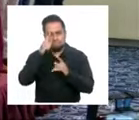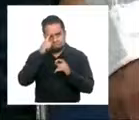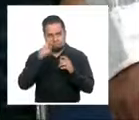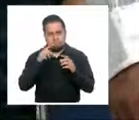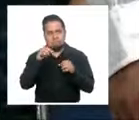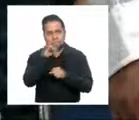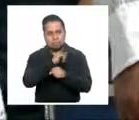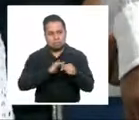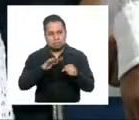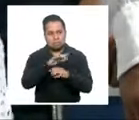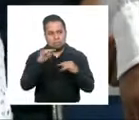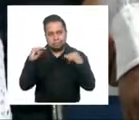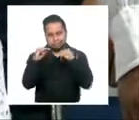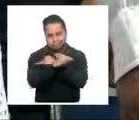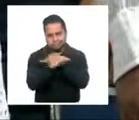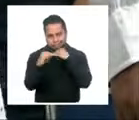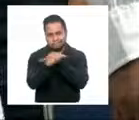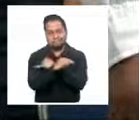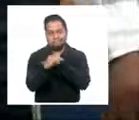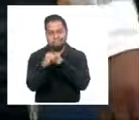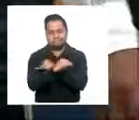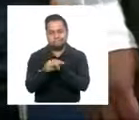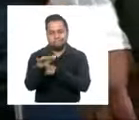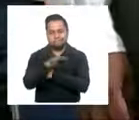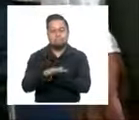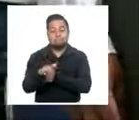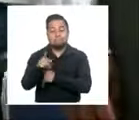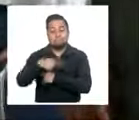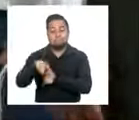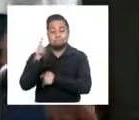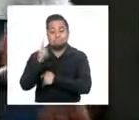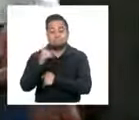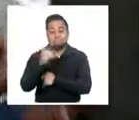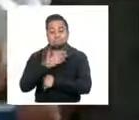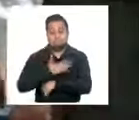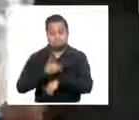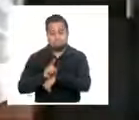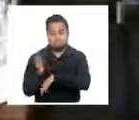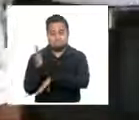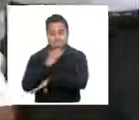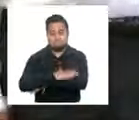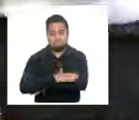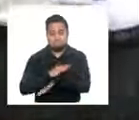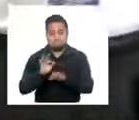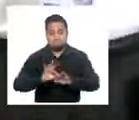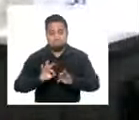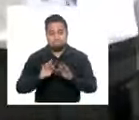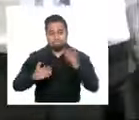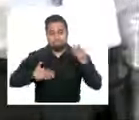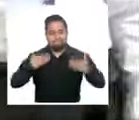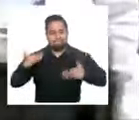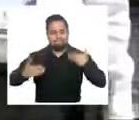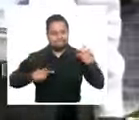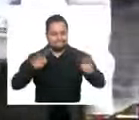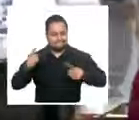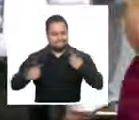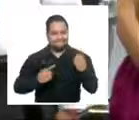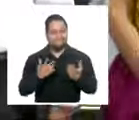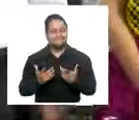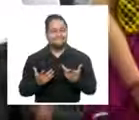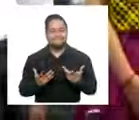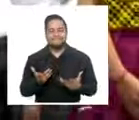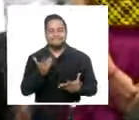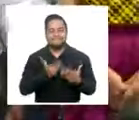Corredor Interoceánico del Istmo de Tehuantepec. Que tengan un bonito día y sobre todo que se diviertan en